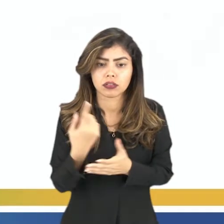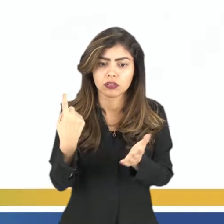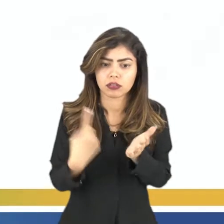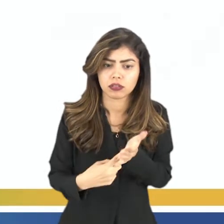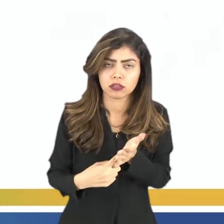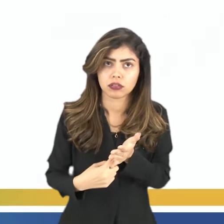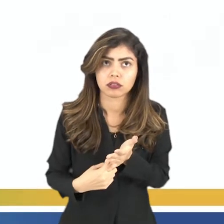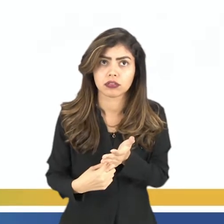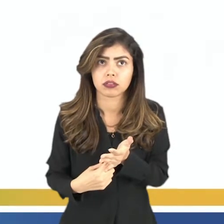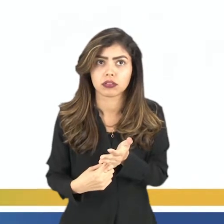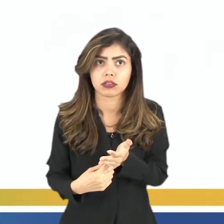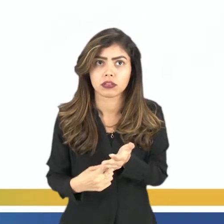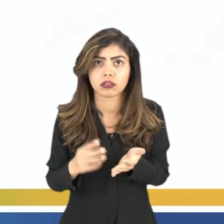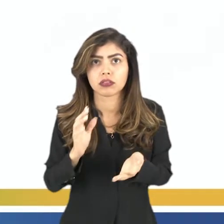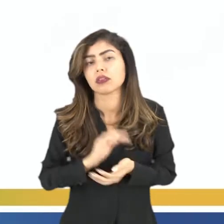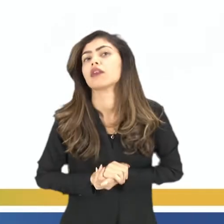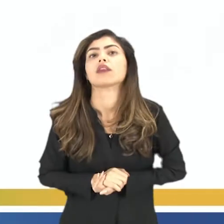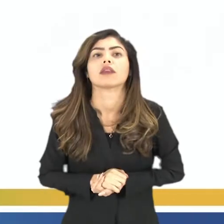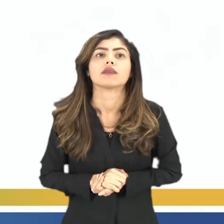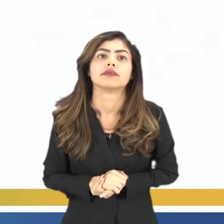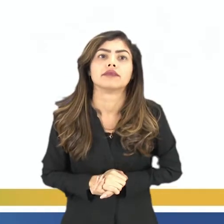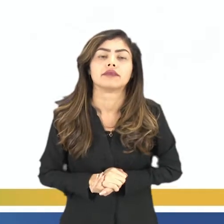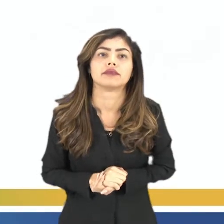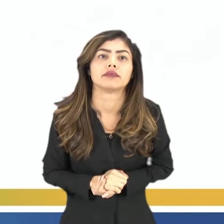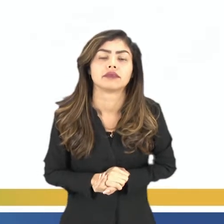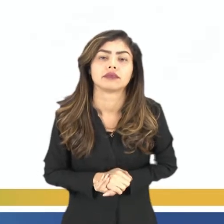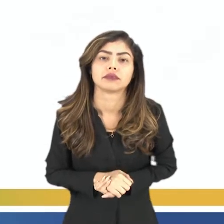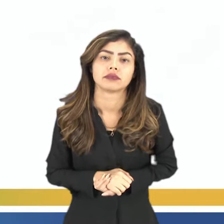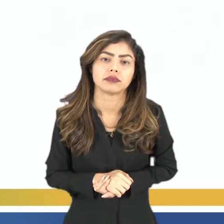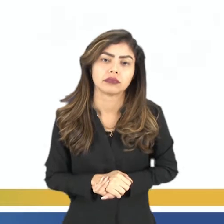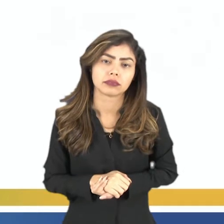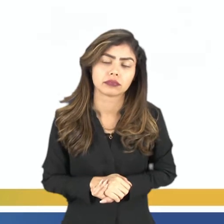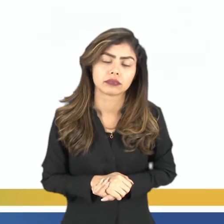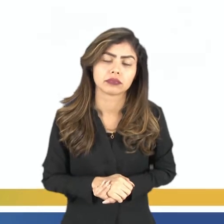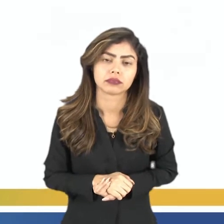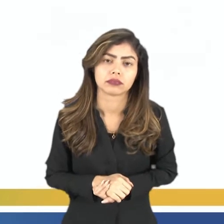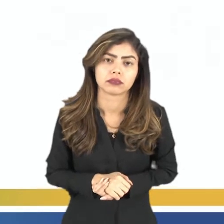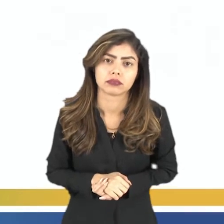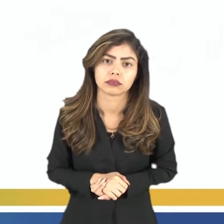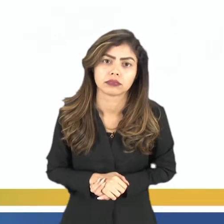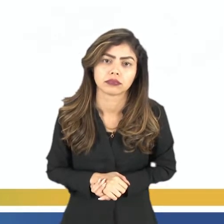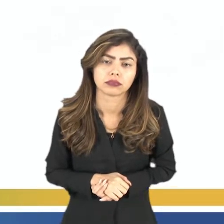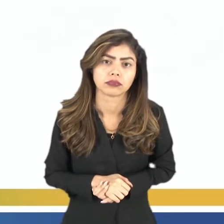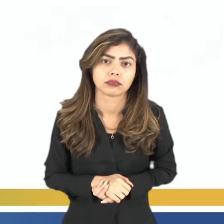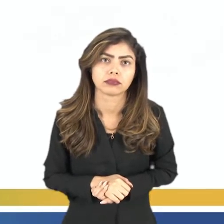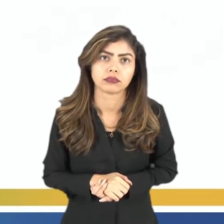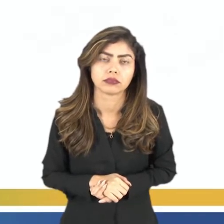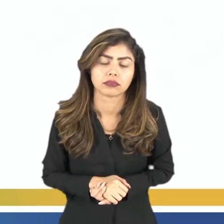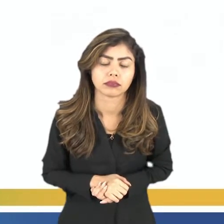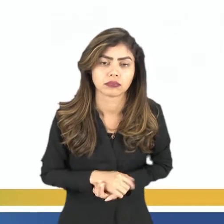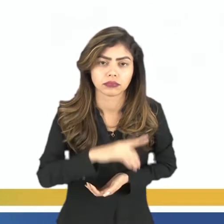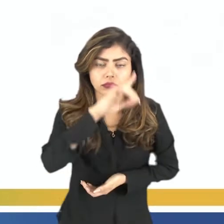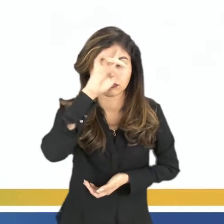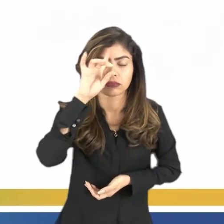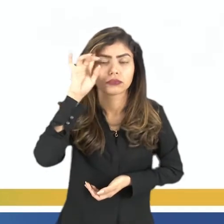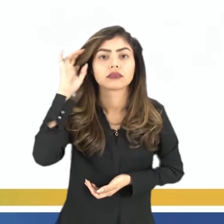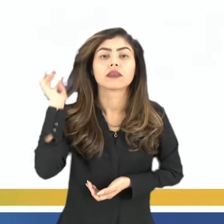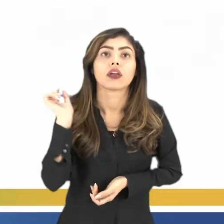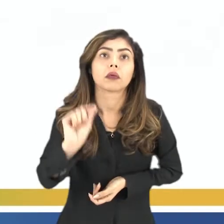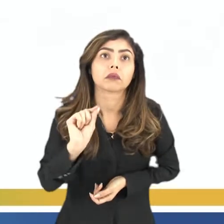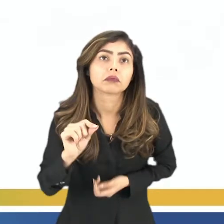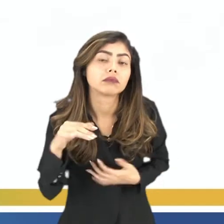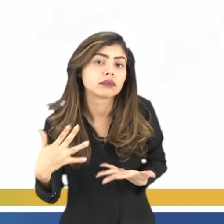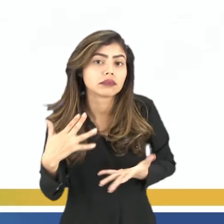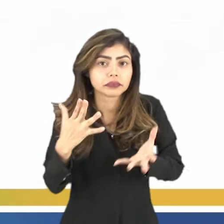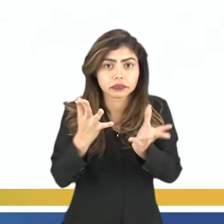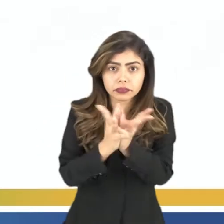las relaciones de esos elementos, existen distintos tipos de conjunções, ok? O que são